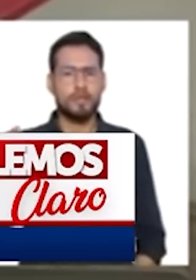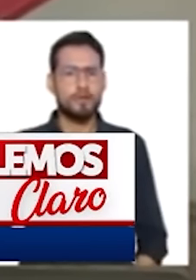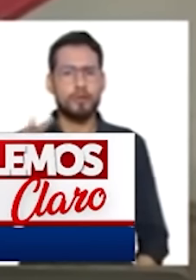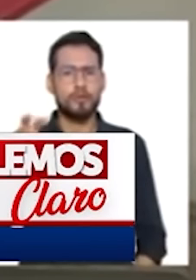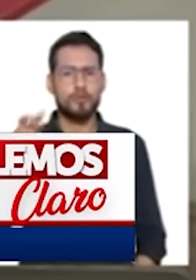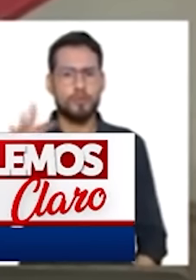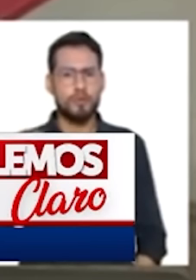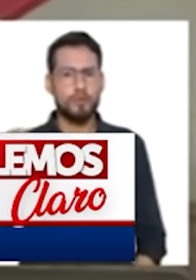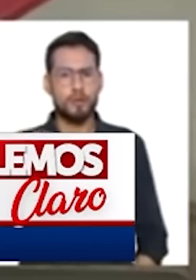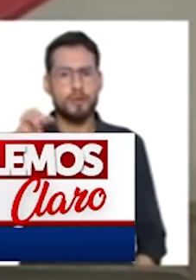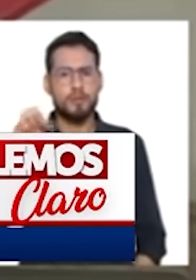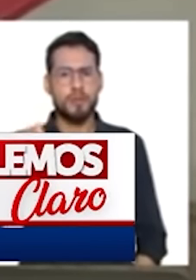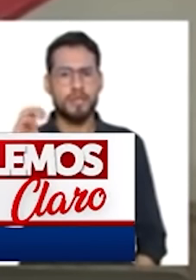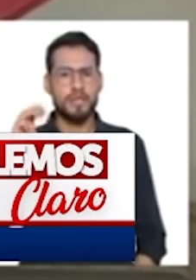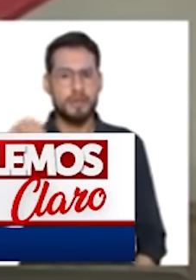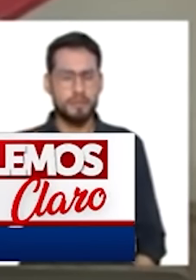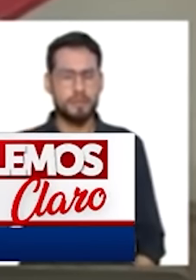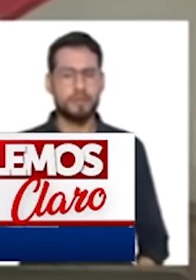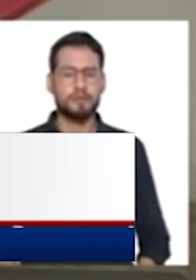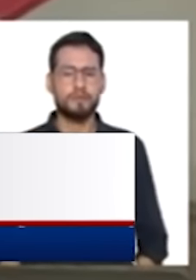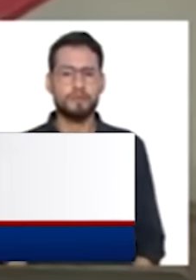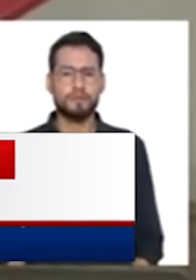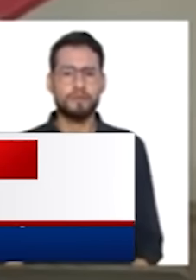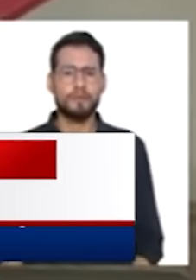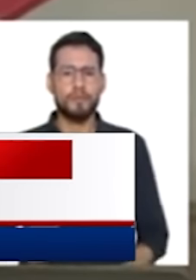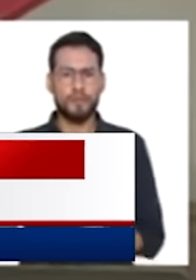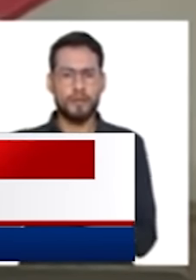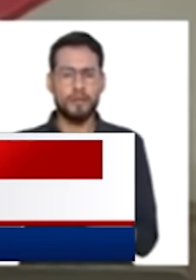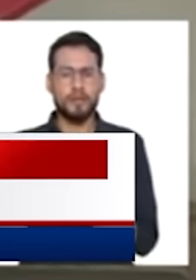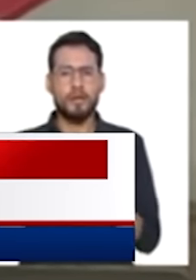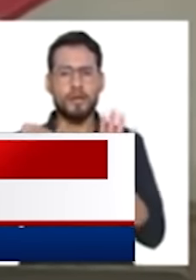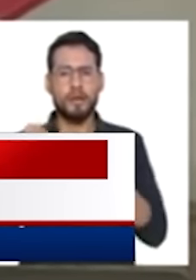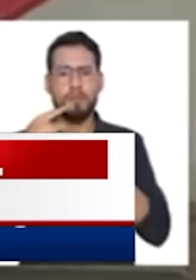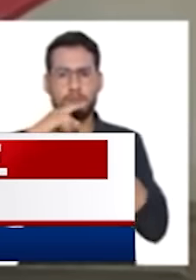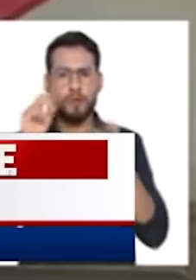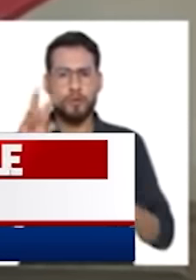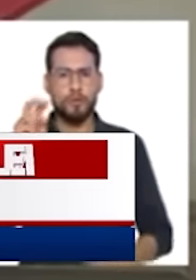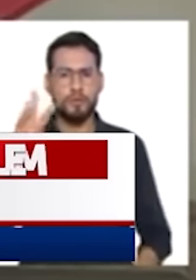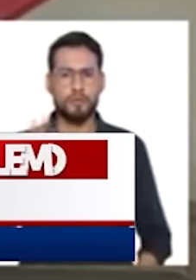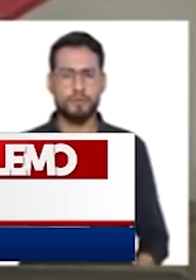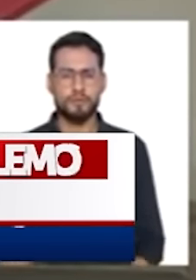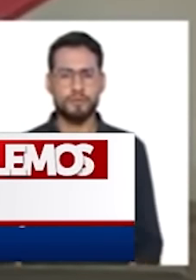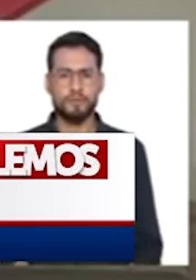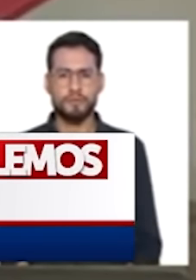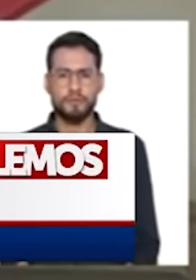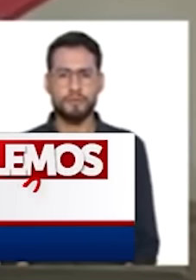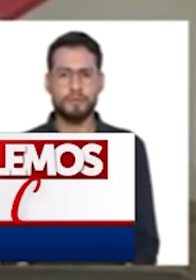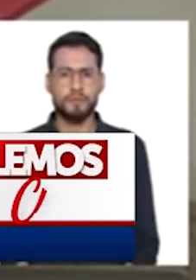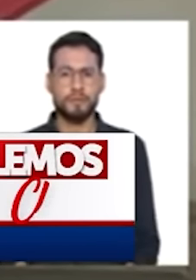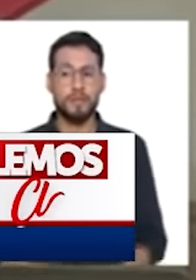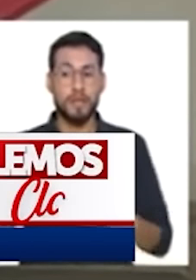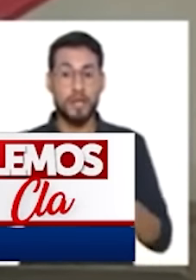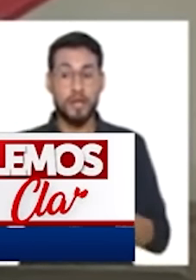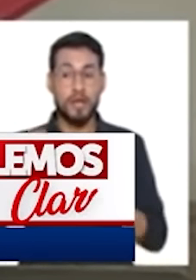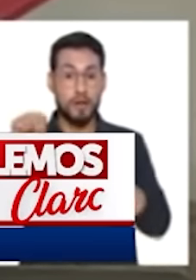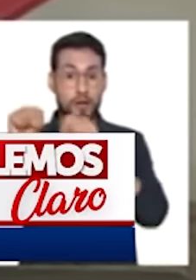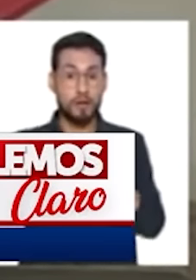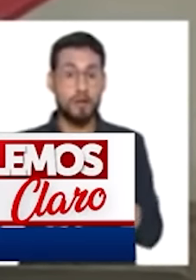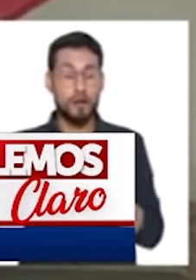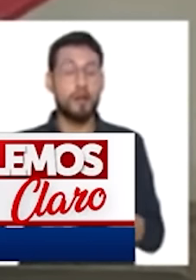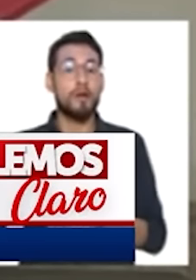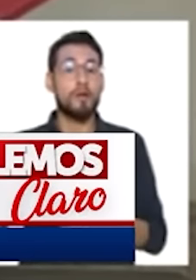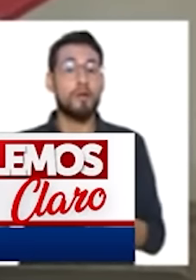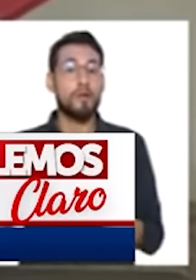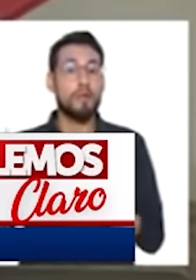pinero quien lo cual evidenciaba al parecer una presunto favorecimiento hacia ella para los contratos con el